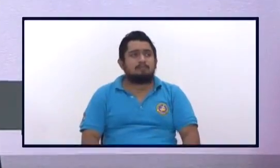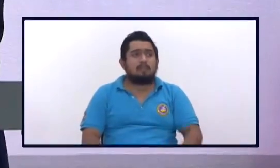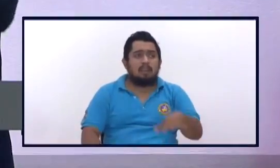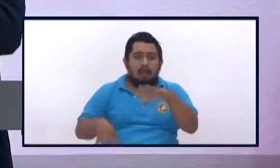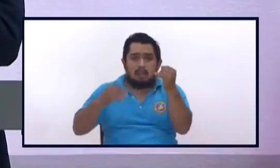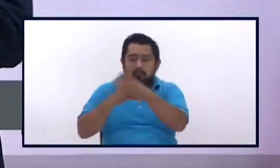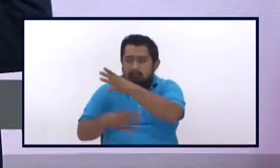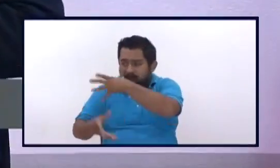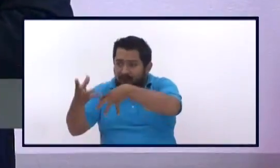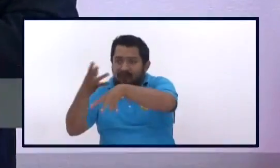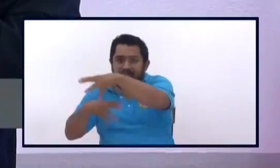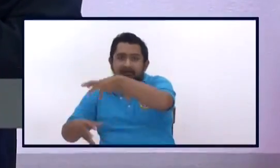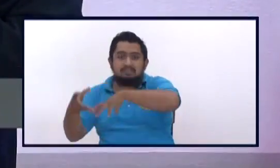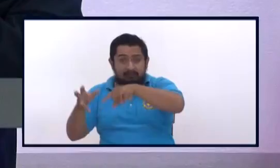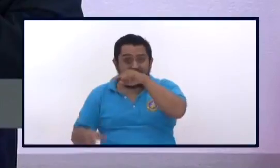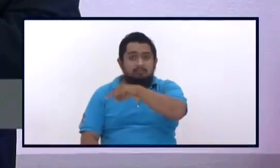enredadas